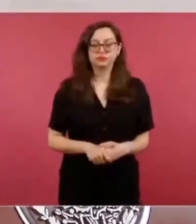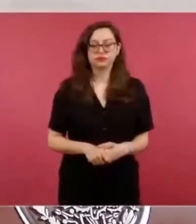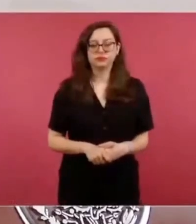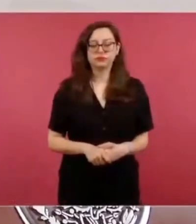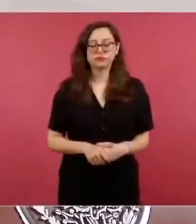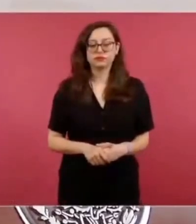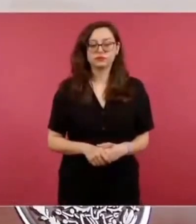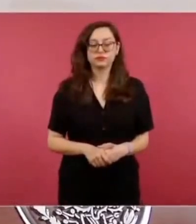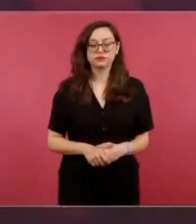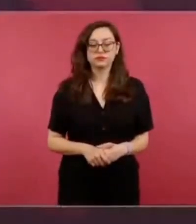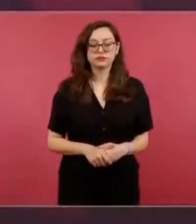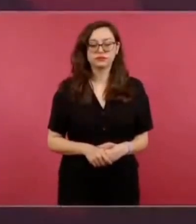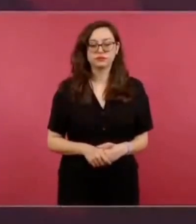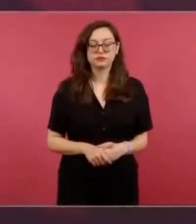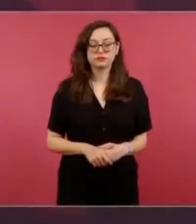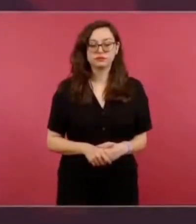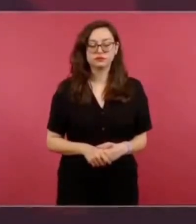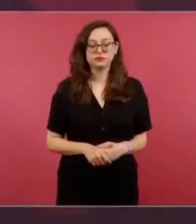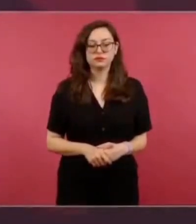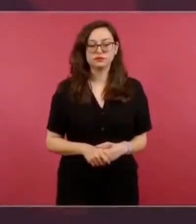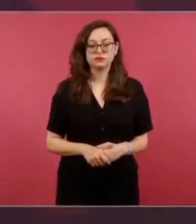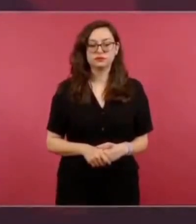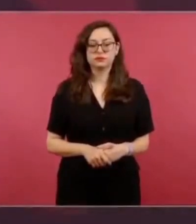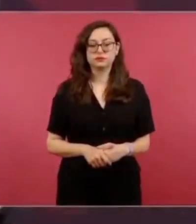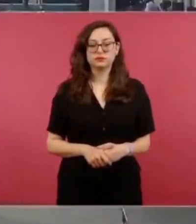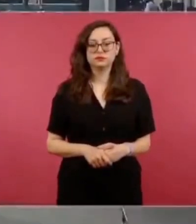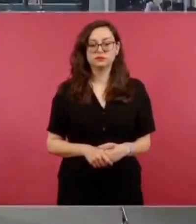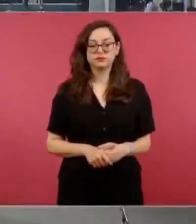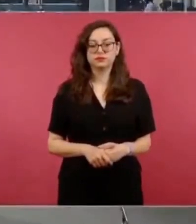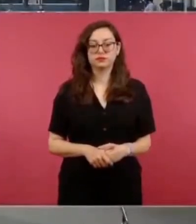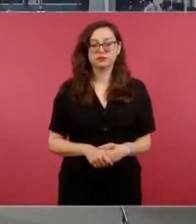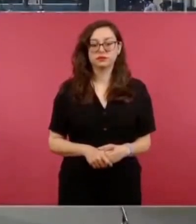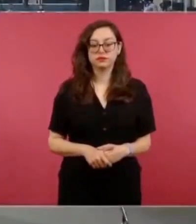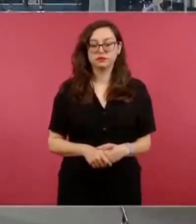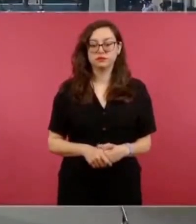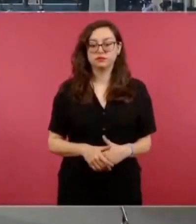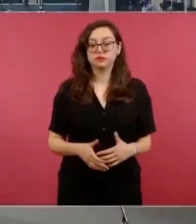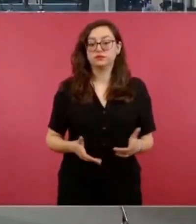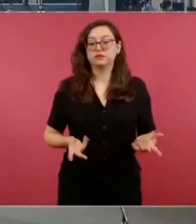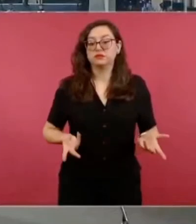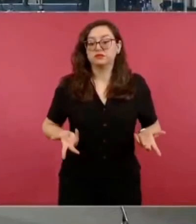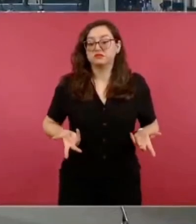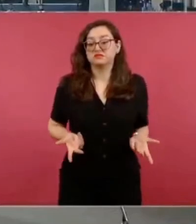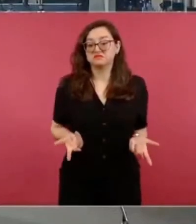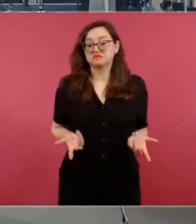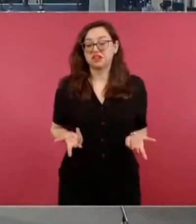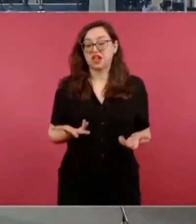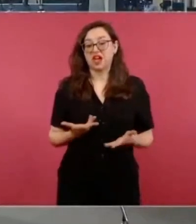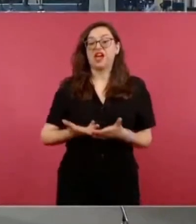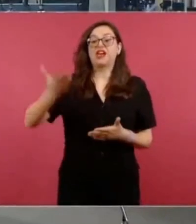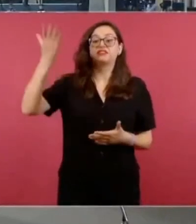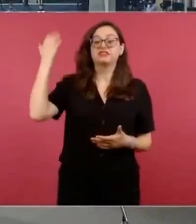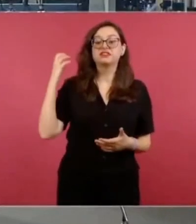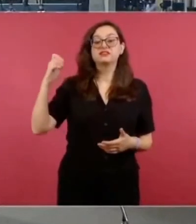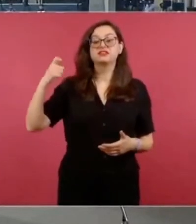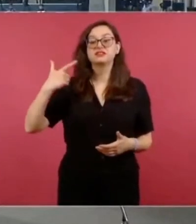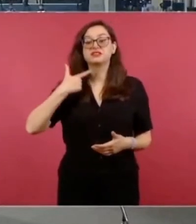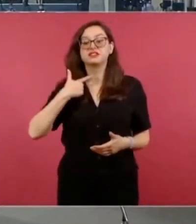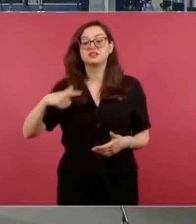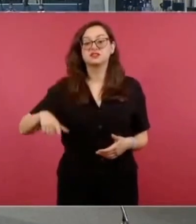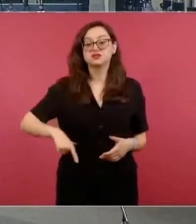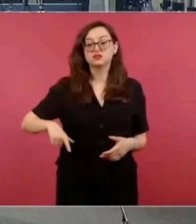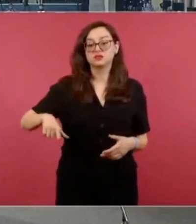Imagínate que habían oficinas de México que se